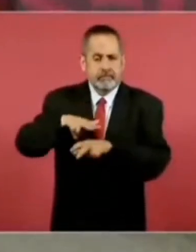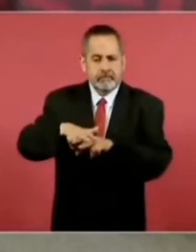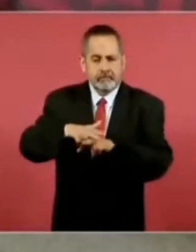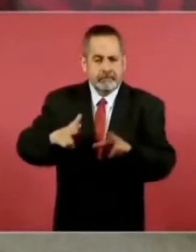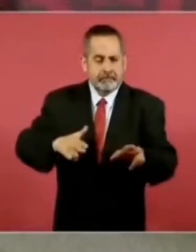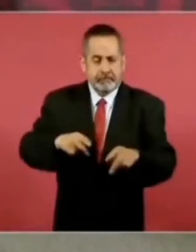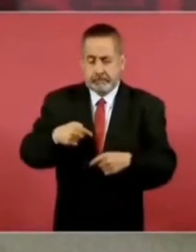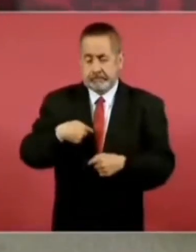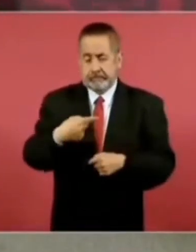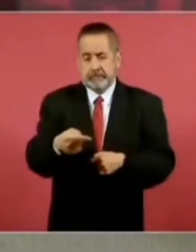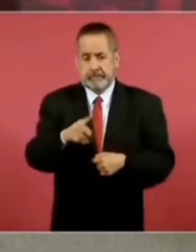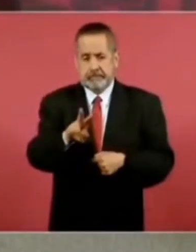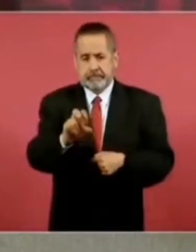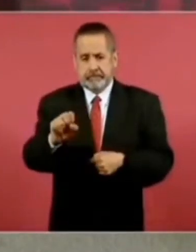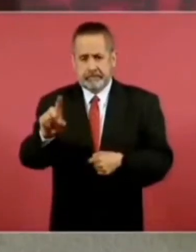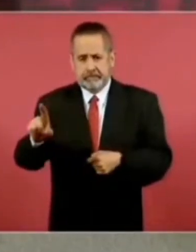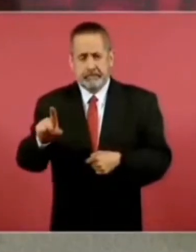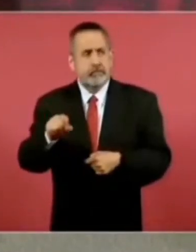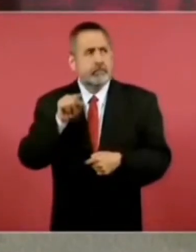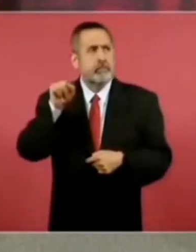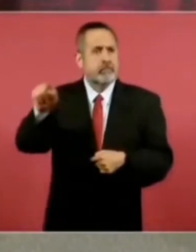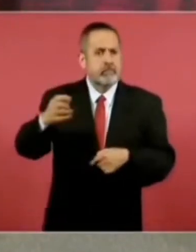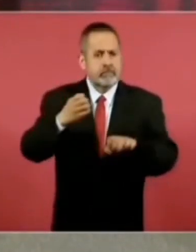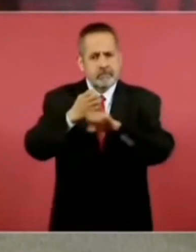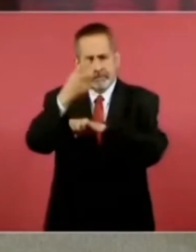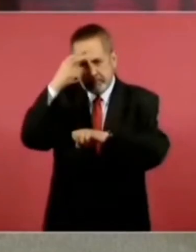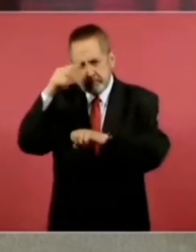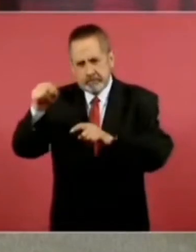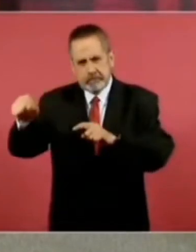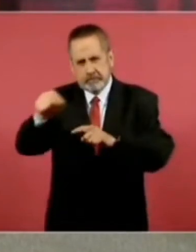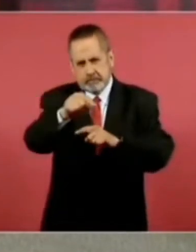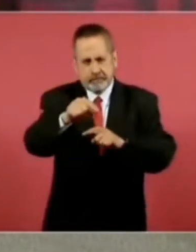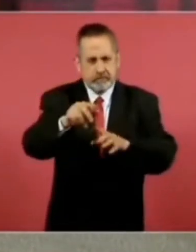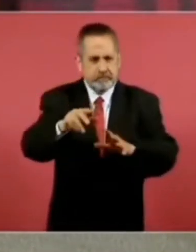Este fin de semana vamos a hacer reuniones en el Estado de México